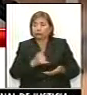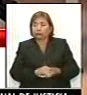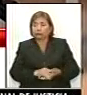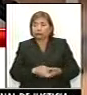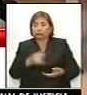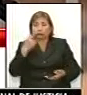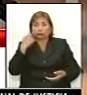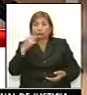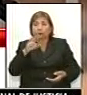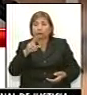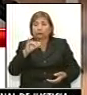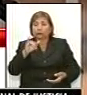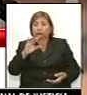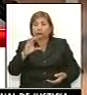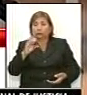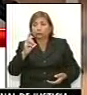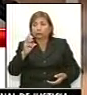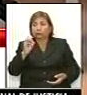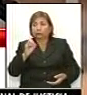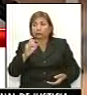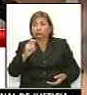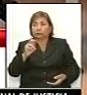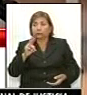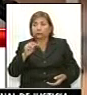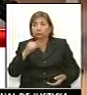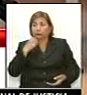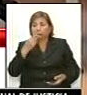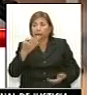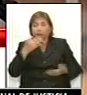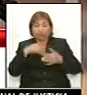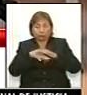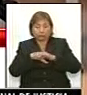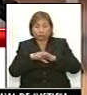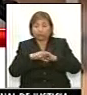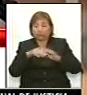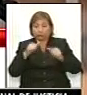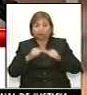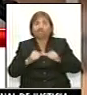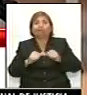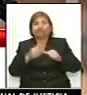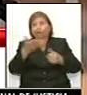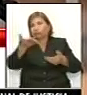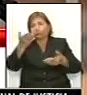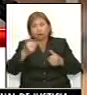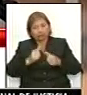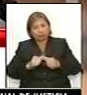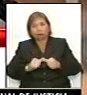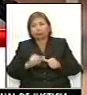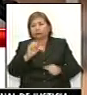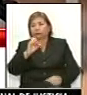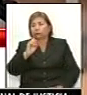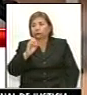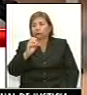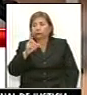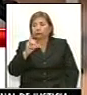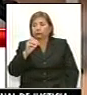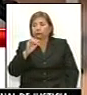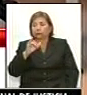señor Ricardo Treneman, que sigue dentro del sodalicio, ¿no es cierto? Y que